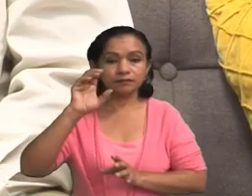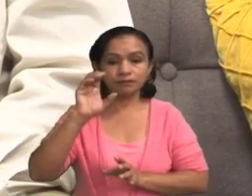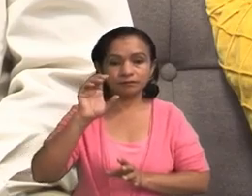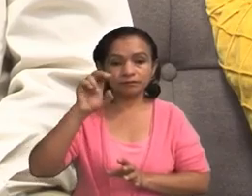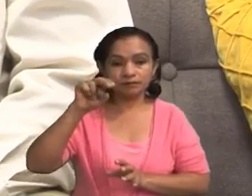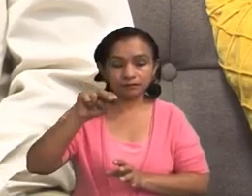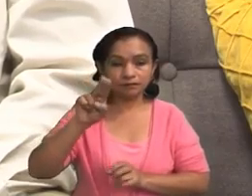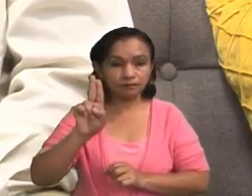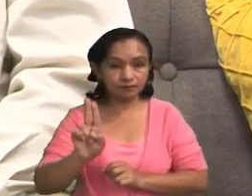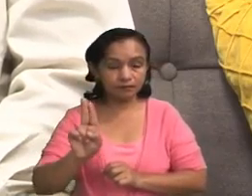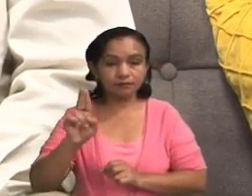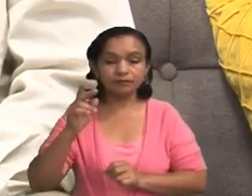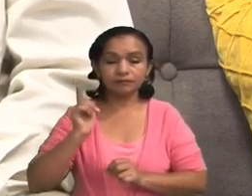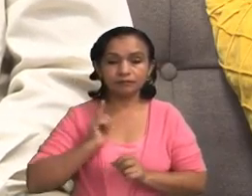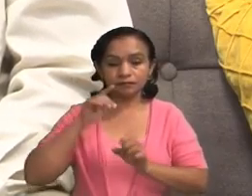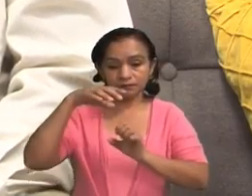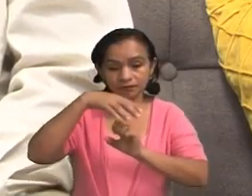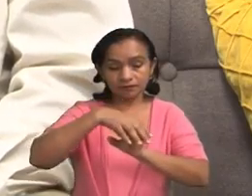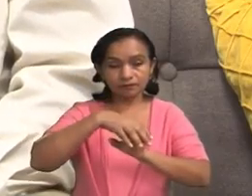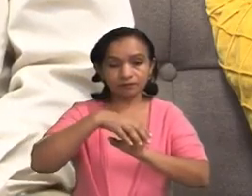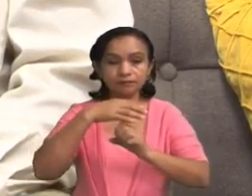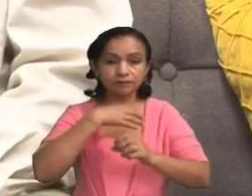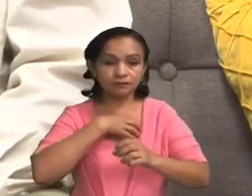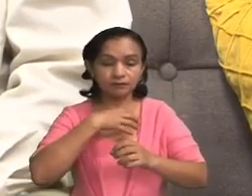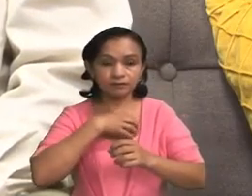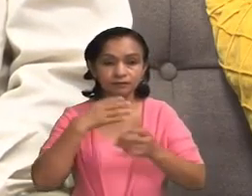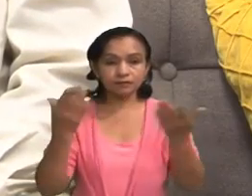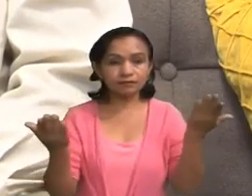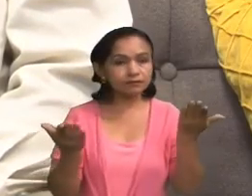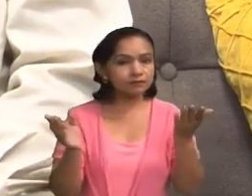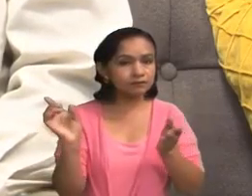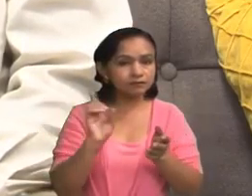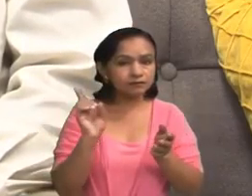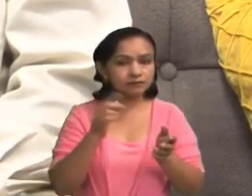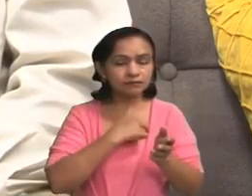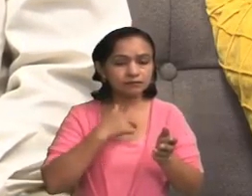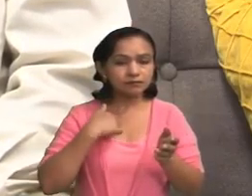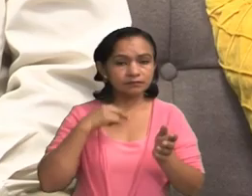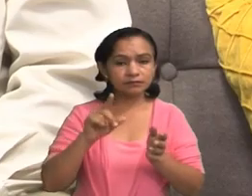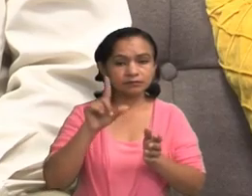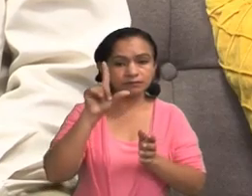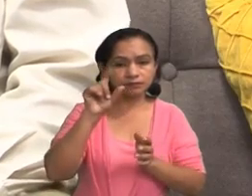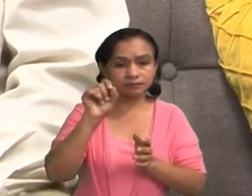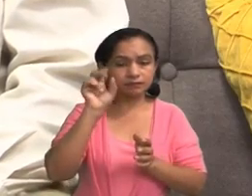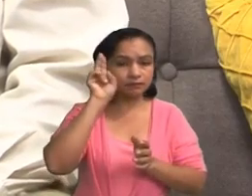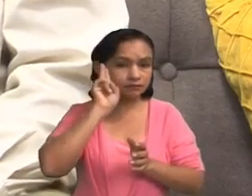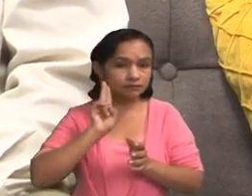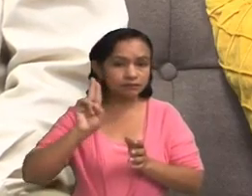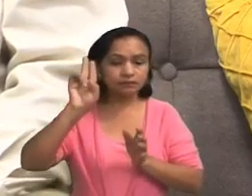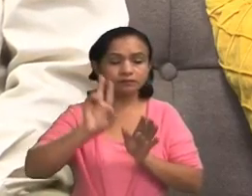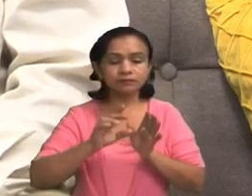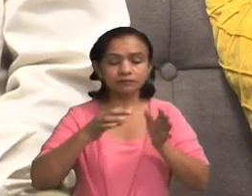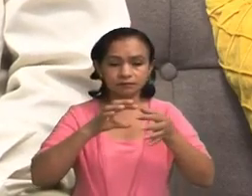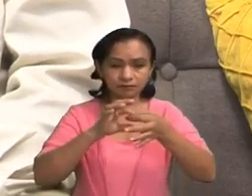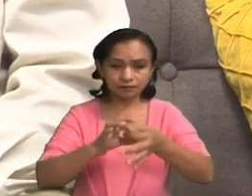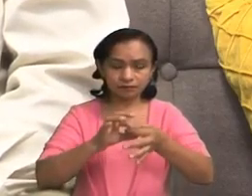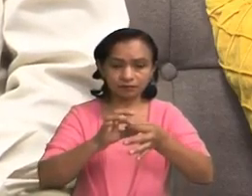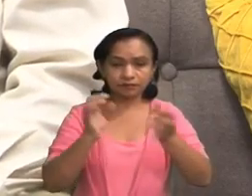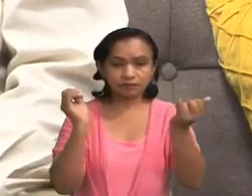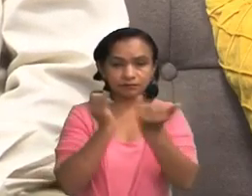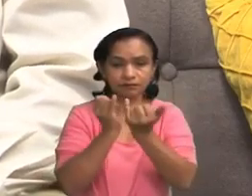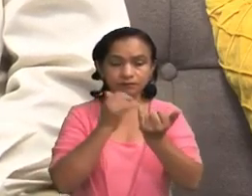tiene una comisión interinstitucional donde están las 10 universidades representadas, pero también se